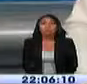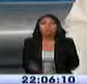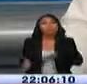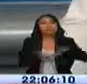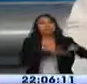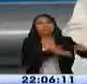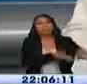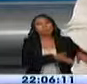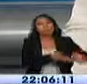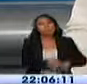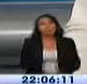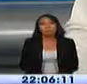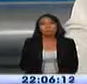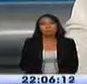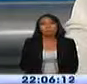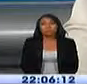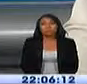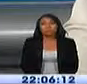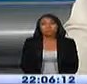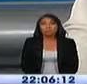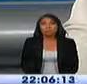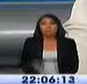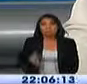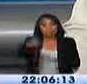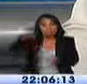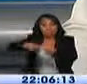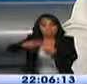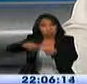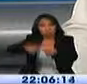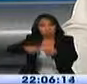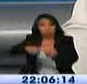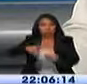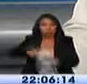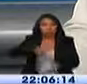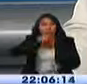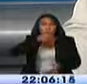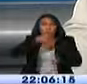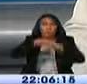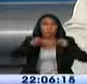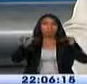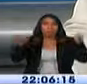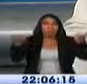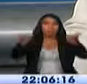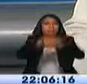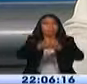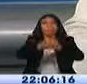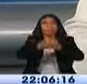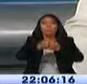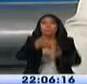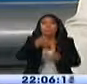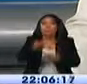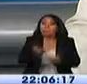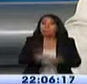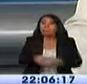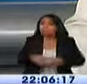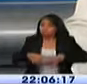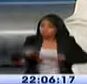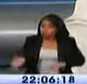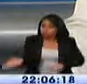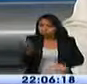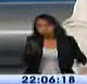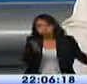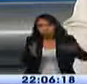Cambiamos de tema. La Asamblea Popular de Quito exhortó a quienes participarán en las marchas a que respeten la capital de los